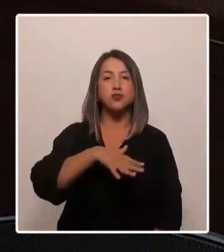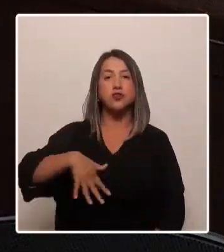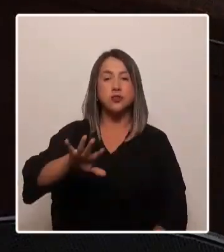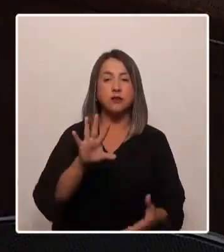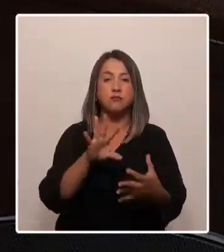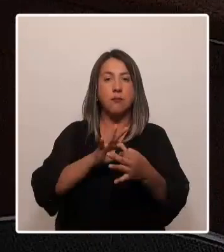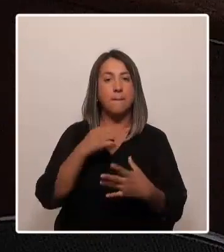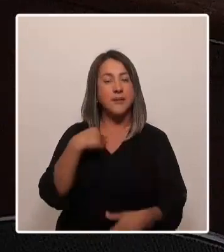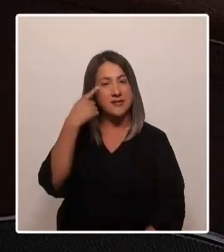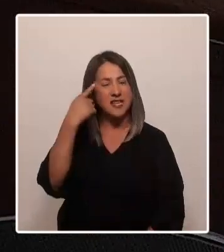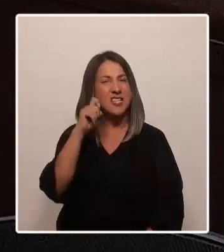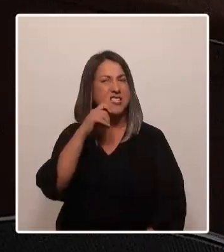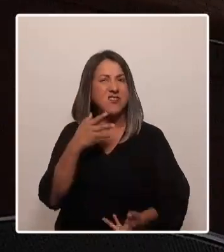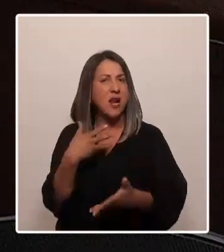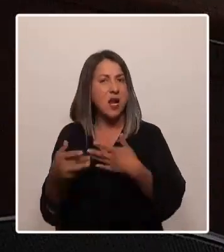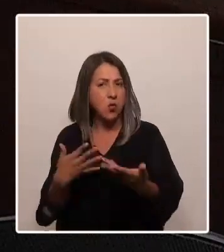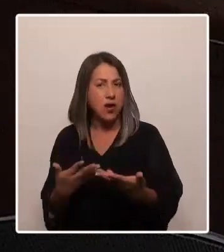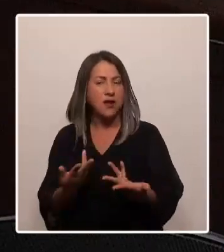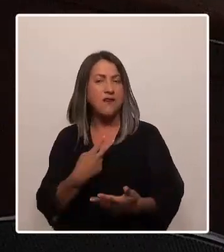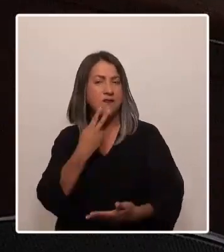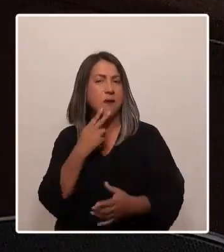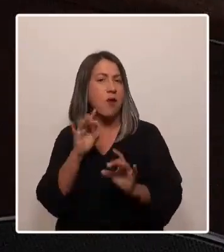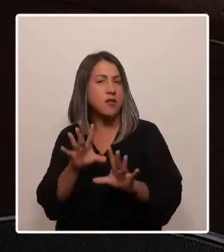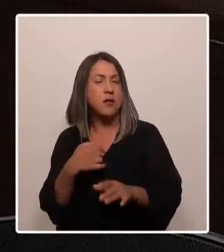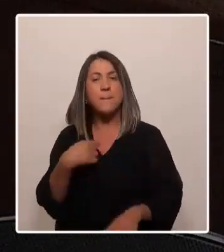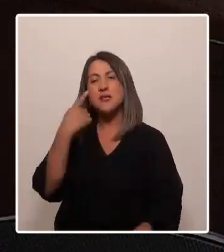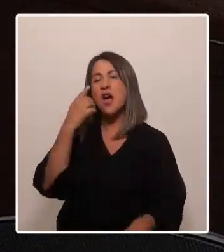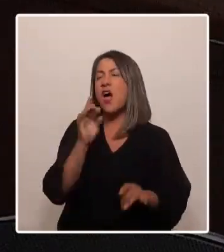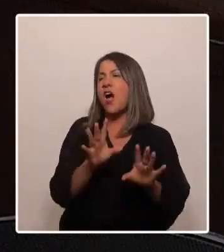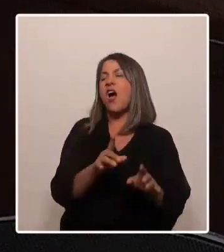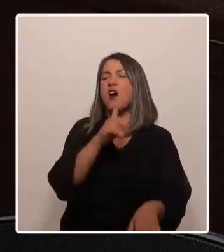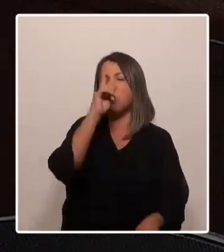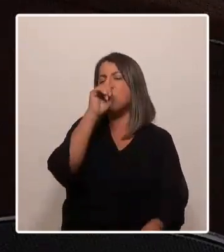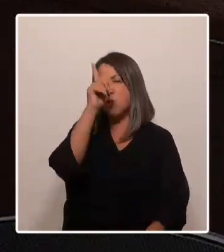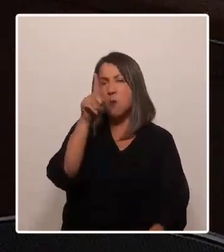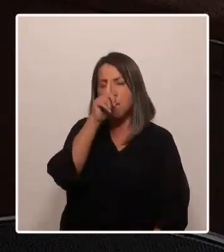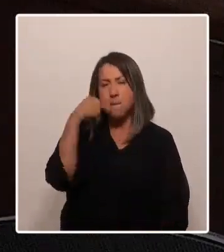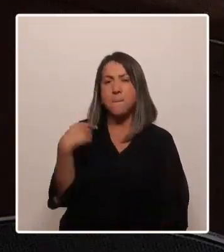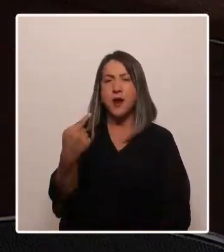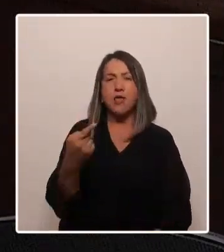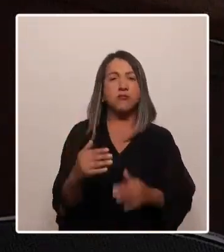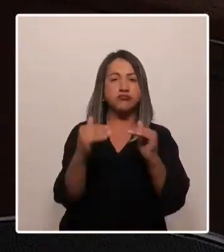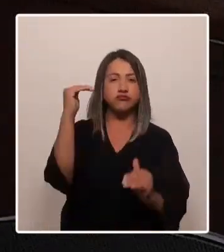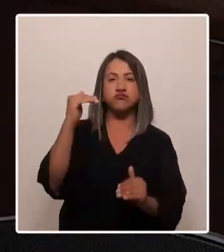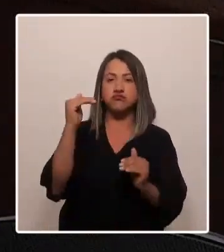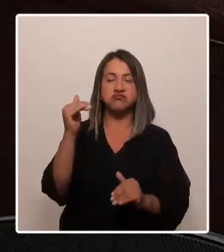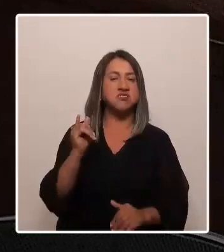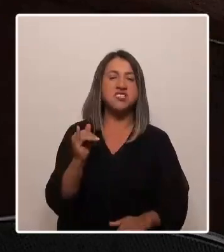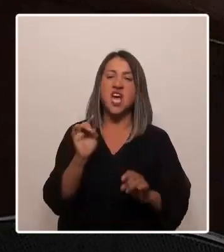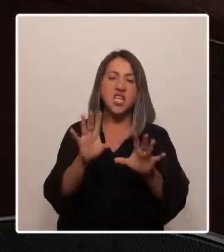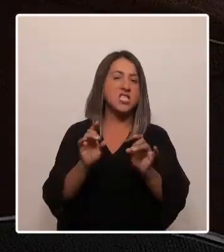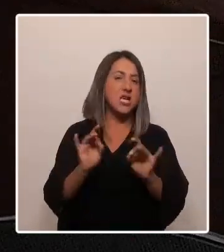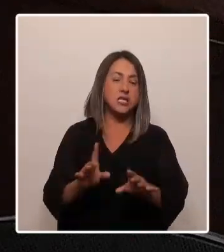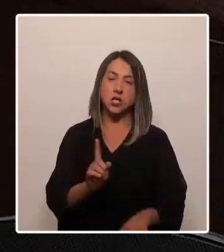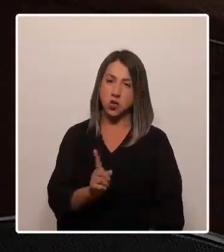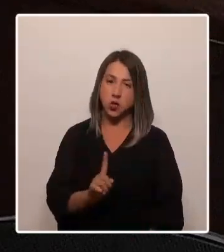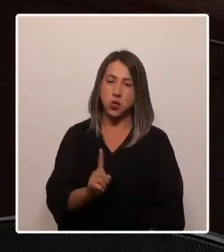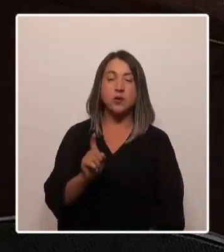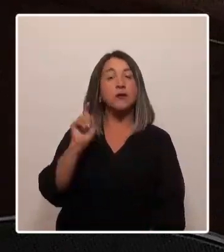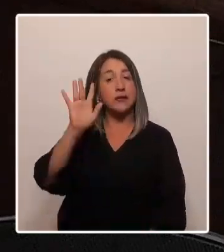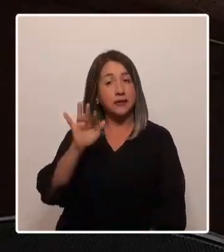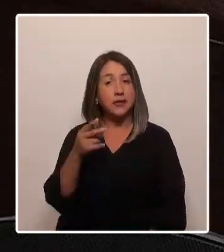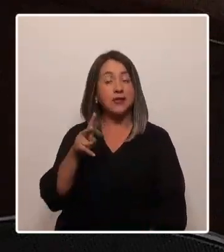es natural que vivamos así, pensar natural que es natural esta desigualdad. De acuerdo con las características de la sociedad